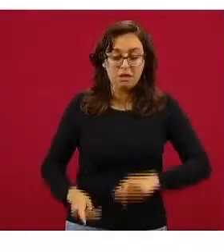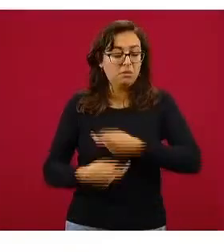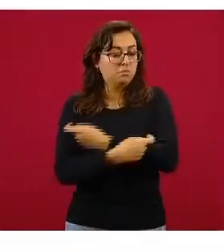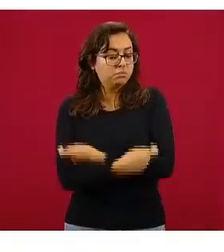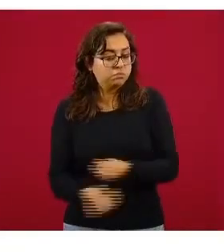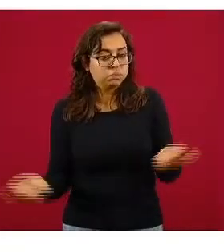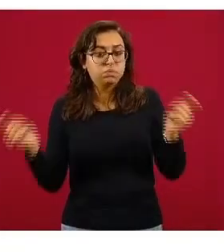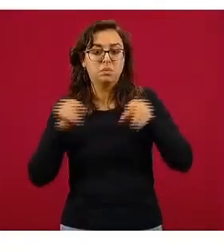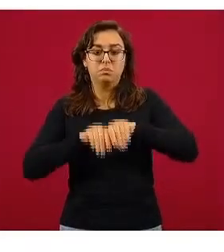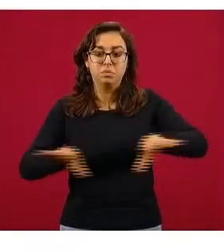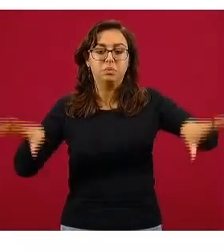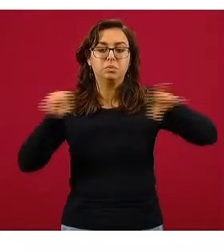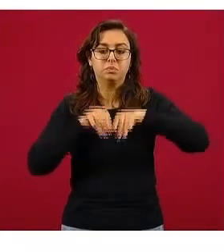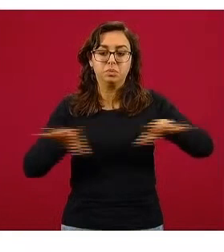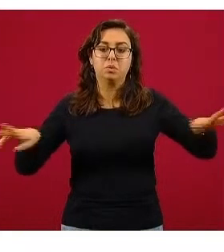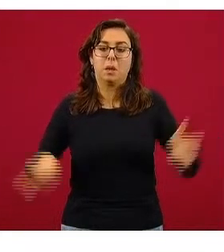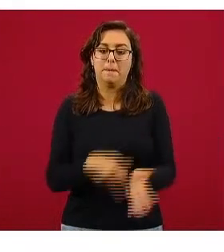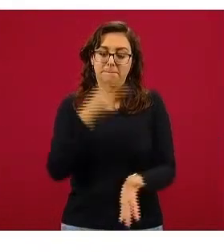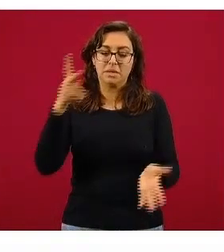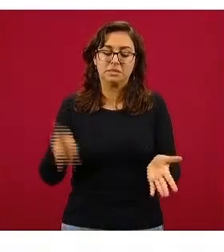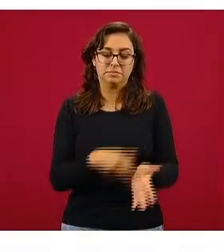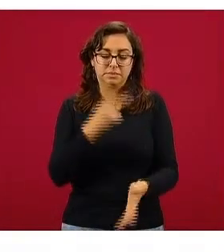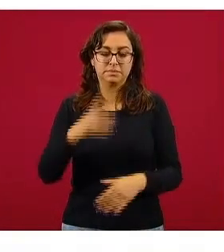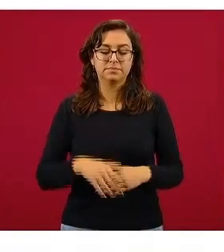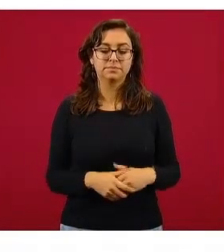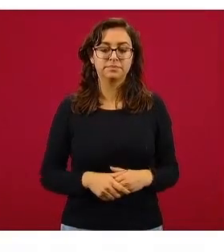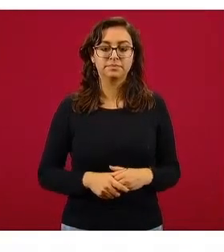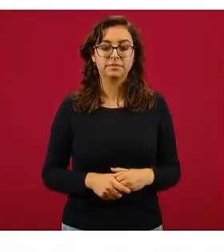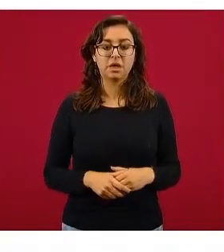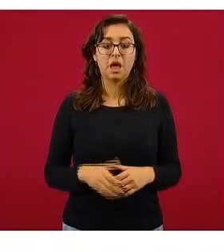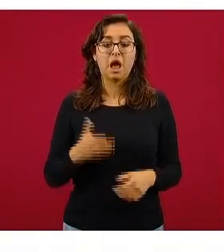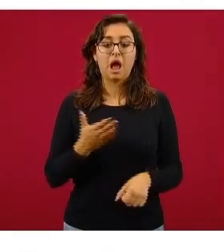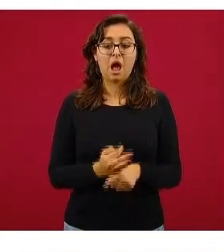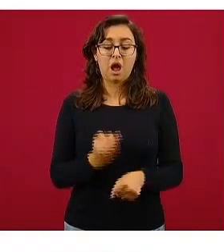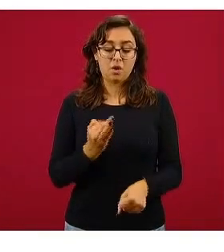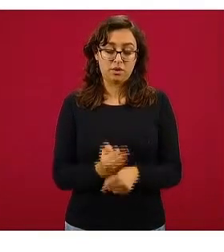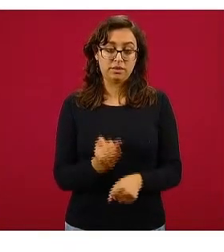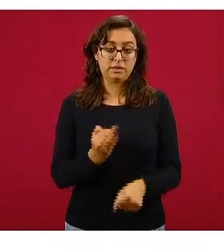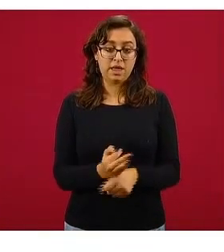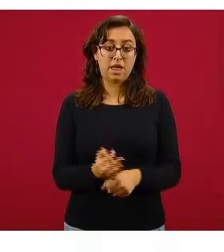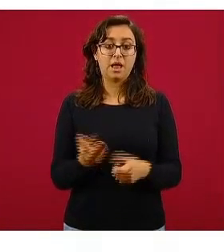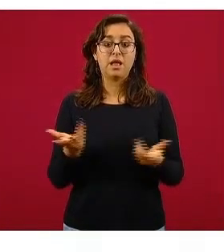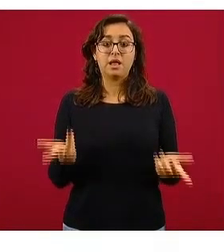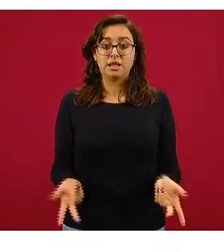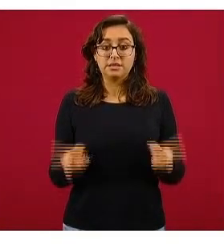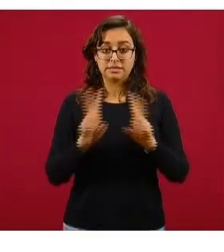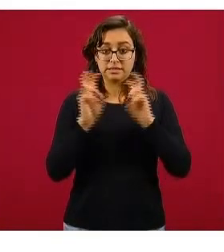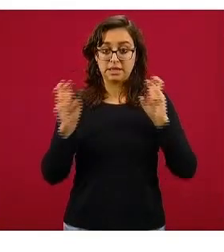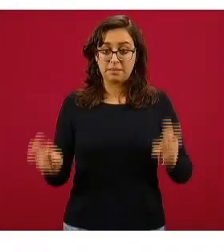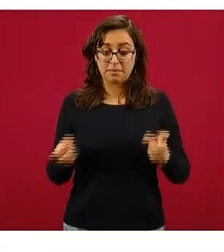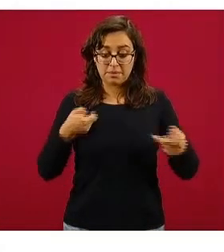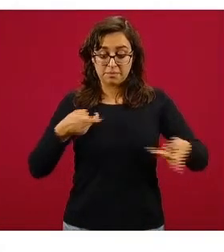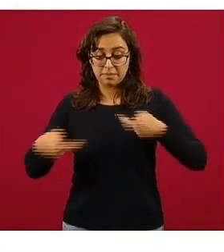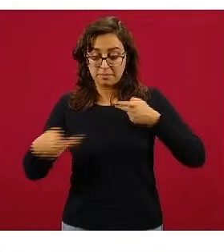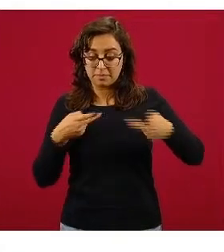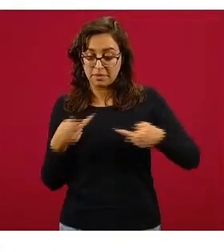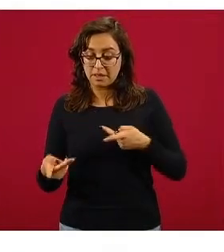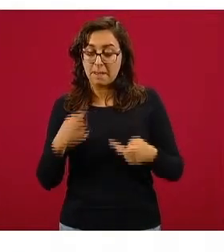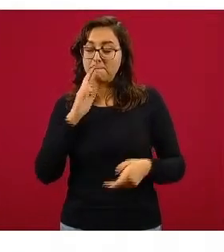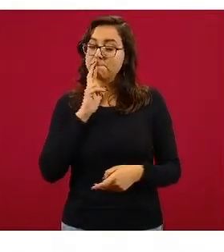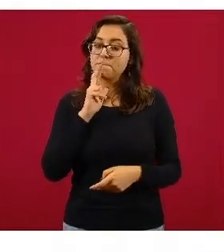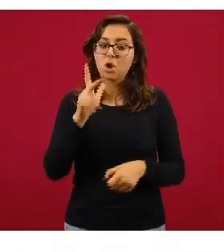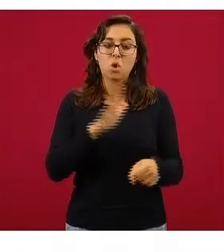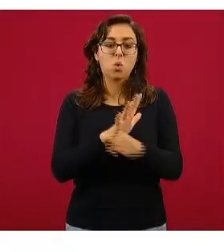estado implementando en cada una de las unidades. Y la idea que ahora con este plan sectorial de optimización fue tomar los dos